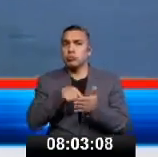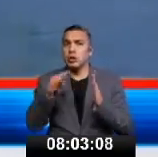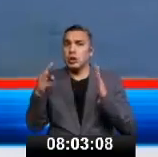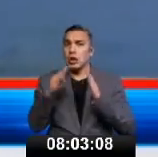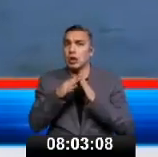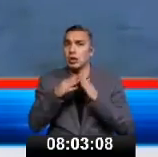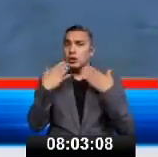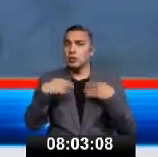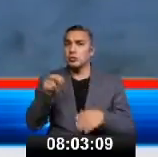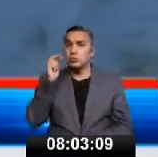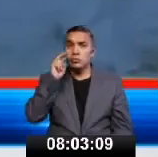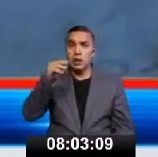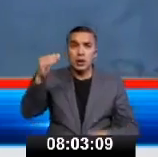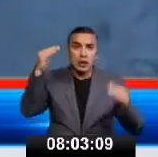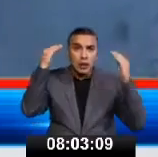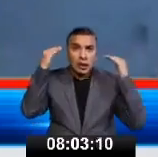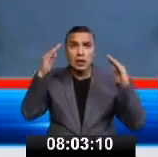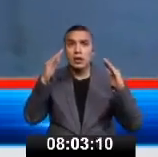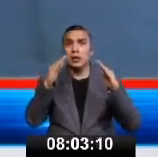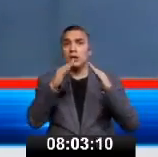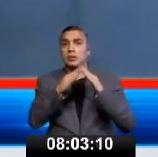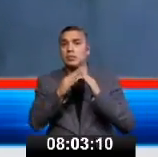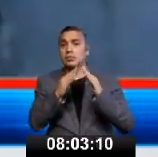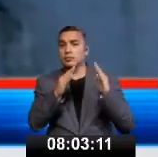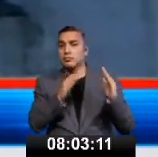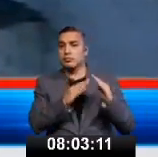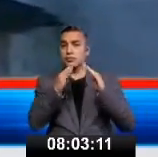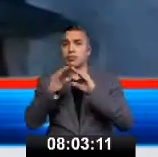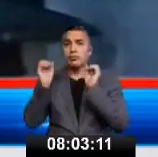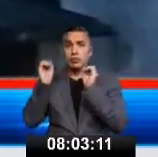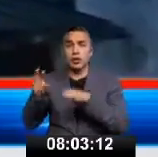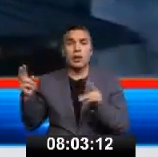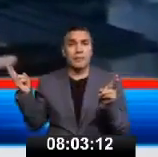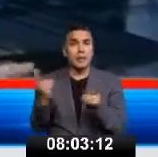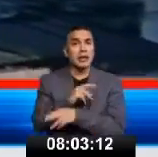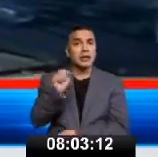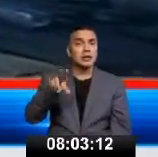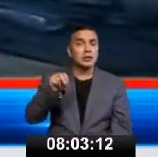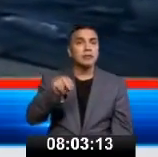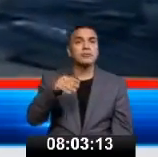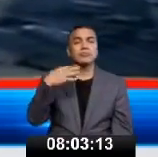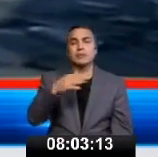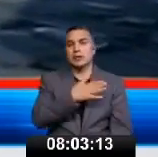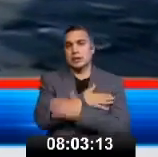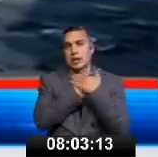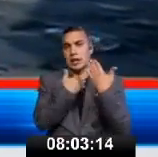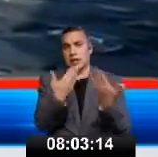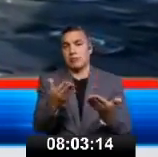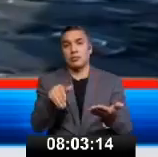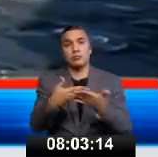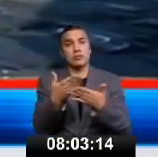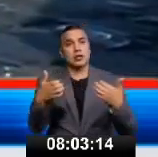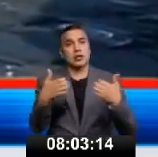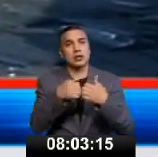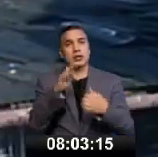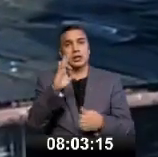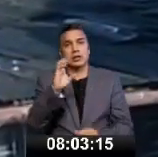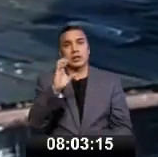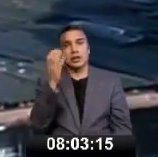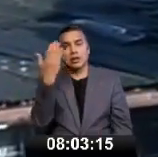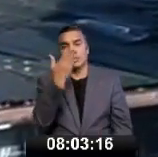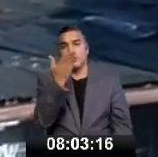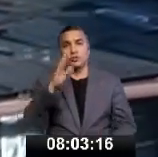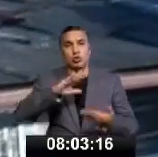casas, vemos los techos, las casas contiguas que están abandonadas, son un peligro. Un cordial saludo, Santi, a todo el equipo de TC, mi canal